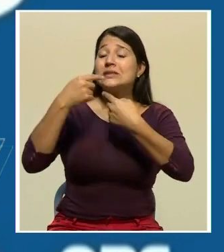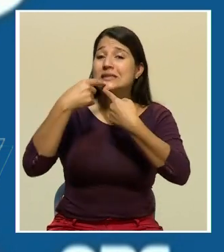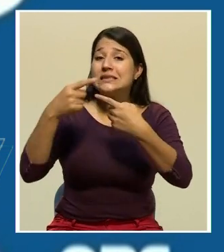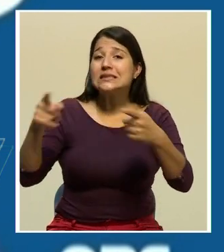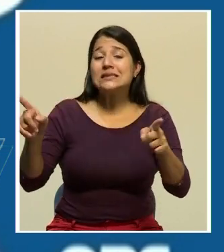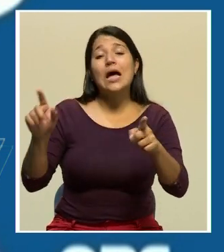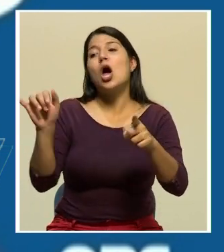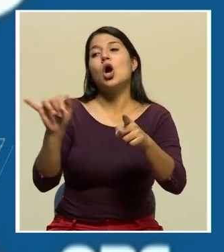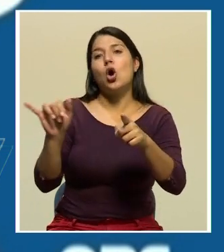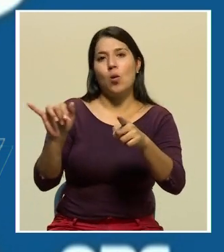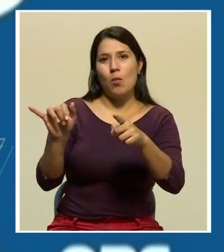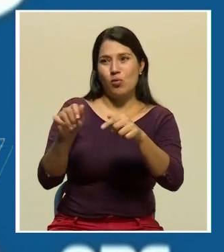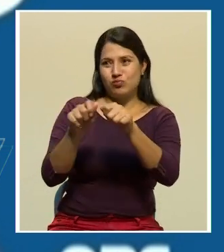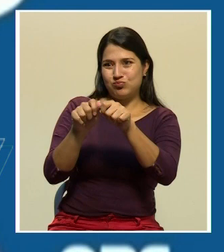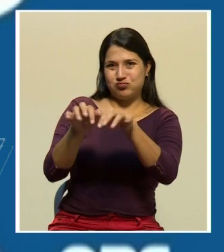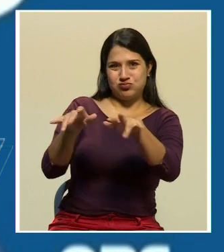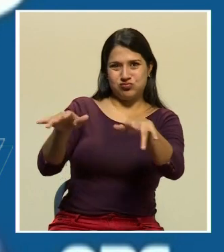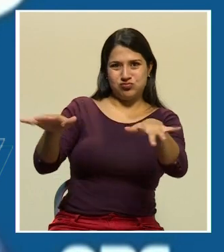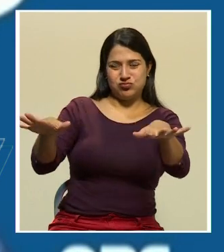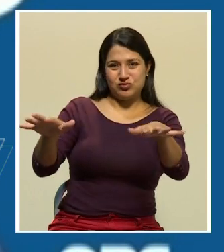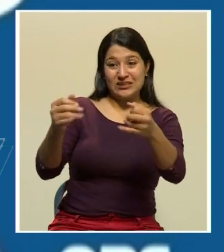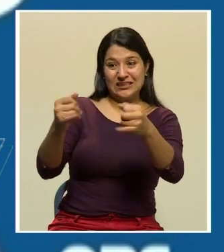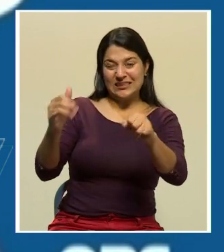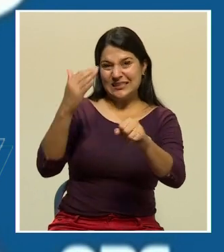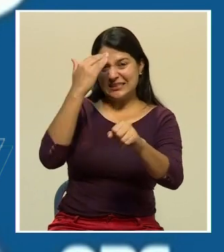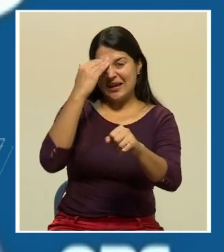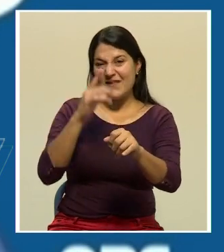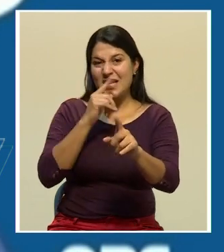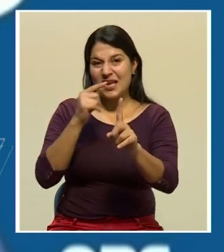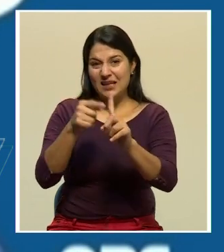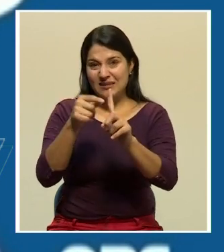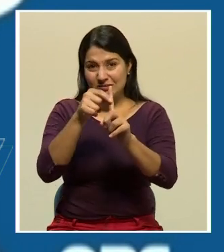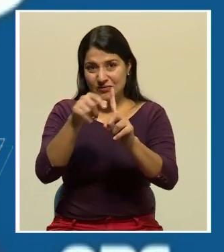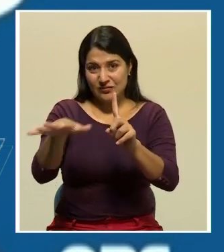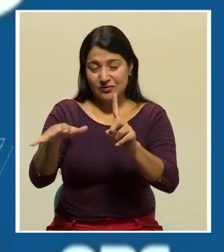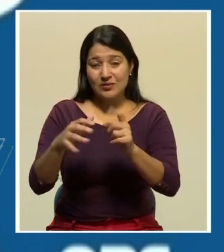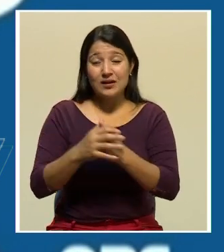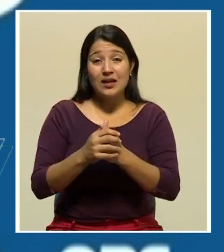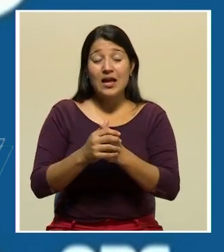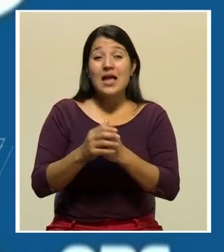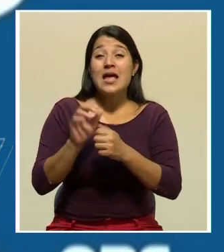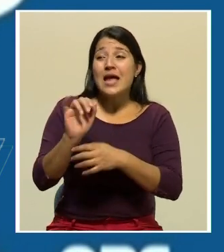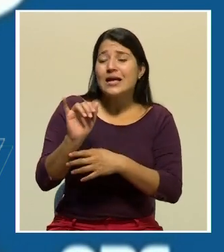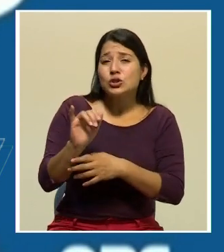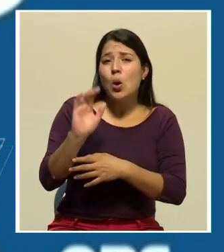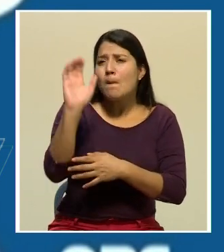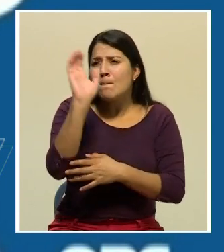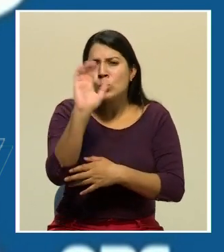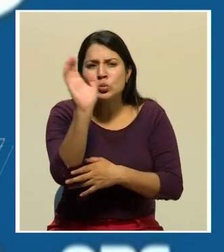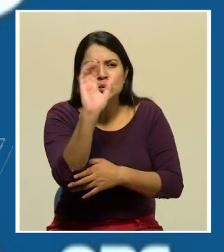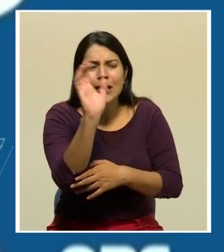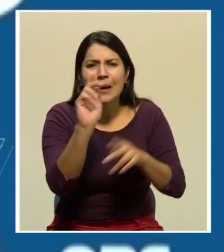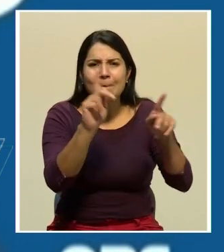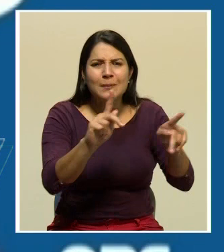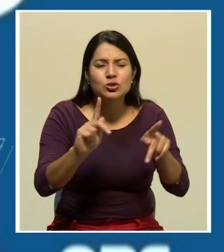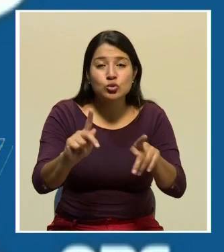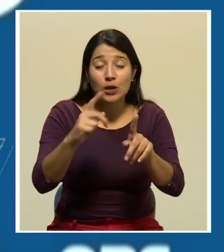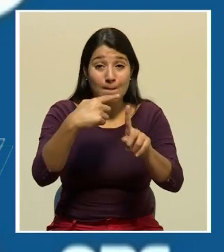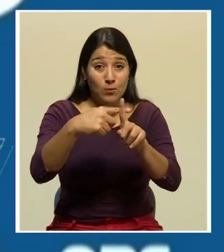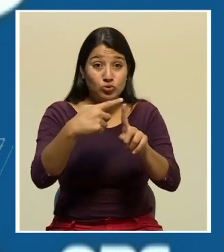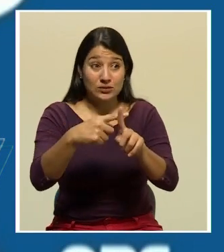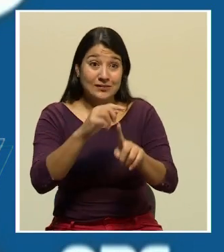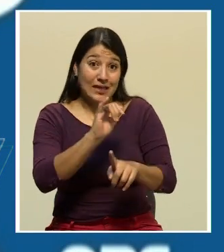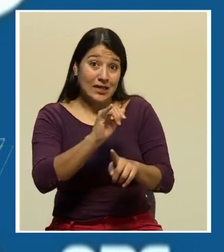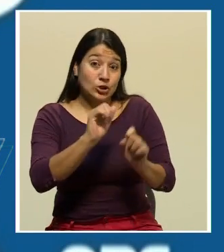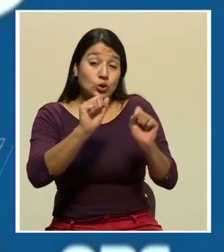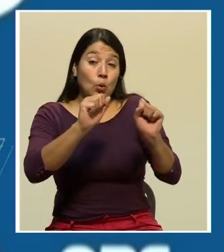como transmisión comunitaria. El rastreo de contactos puede resultar en estas condiciones difícil de